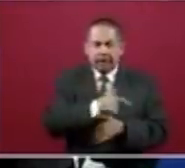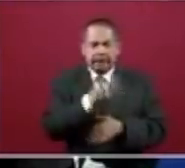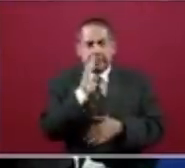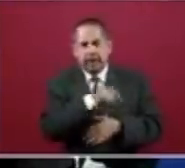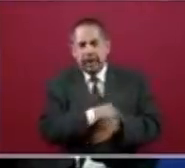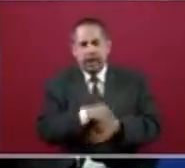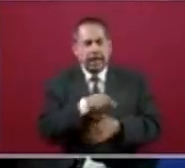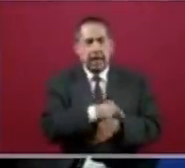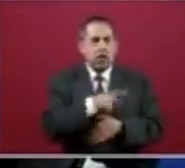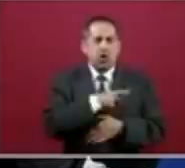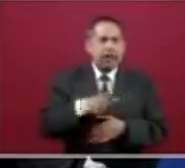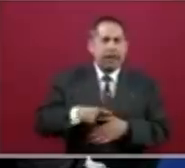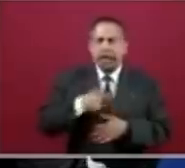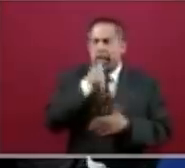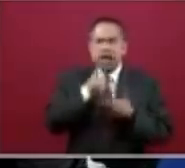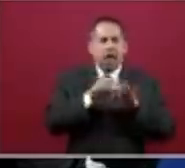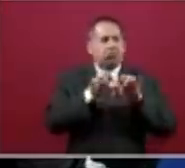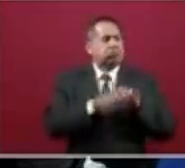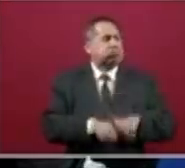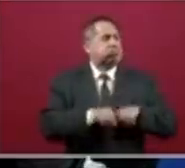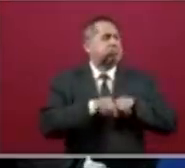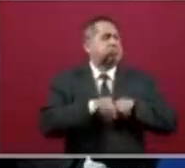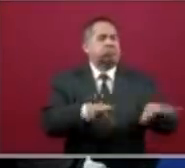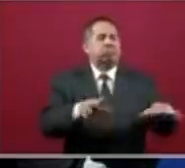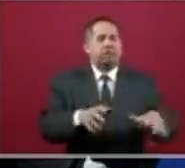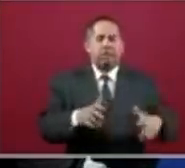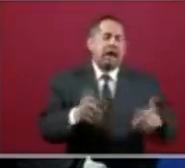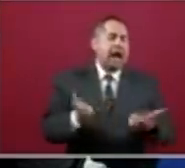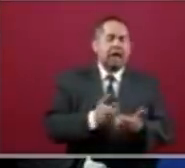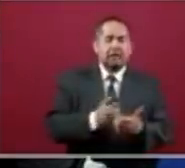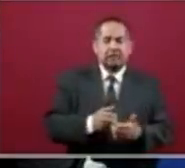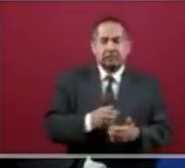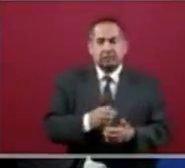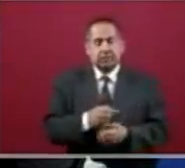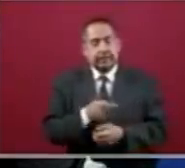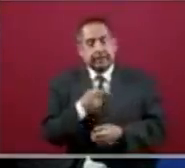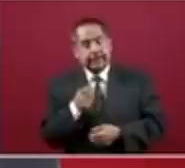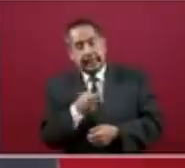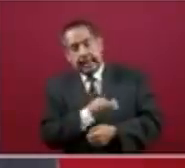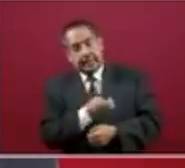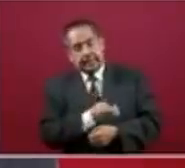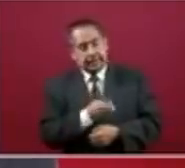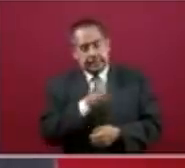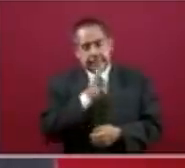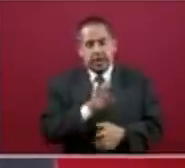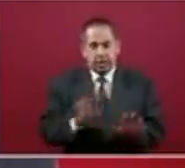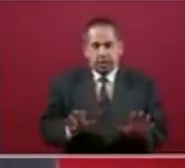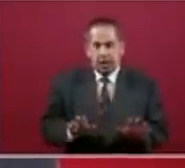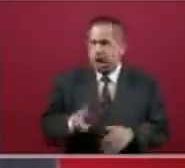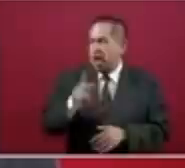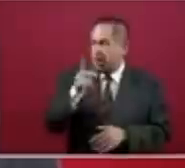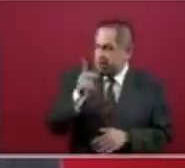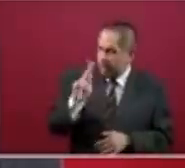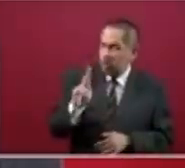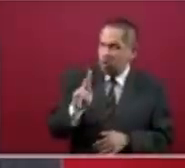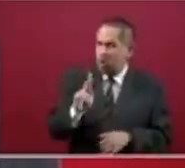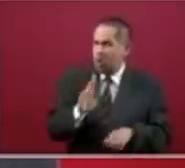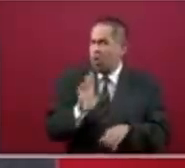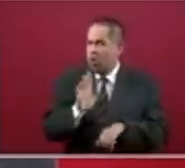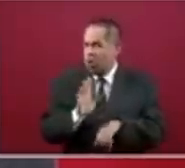no debería de actuar de esa forma. Pero tengo entendido de que